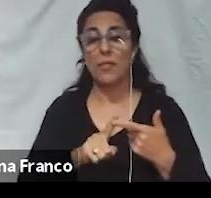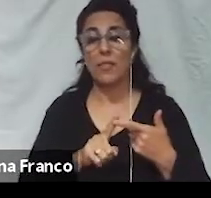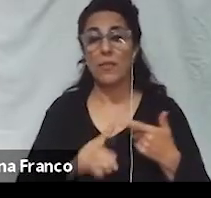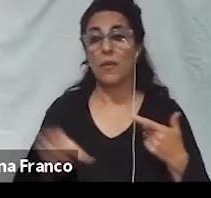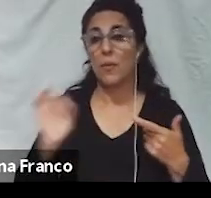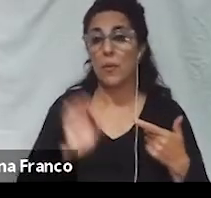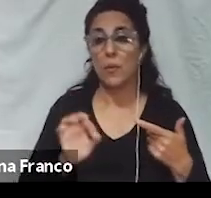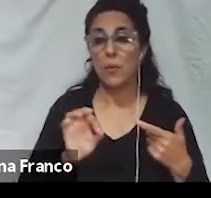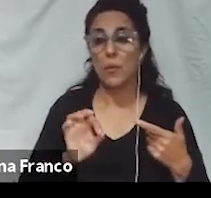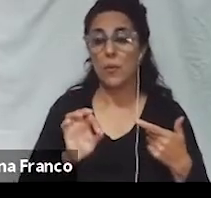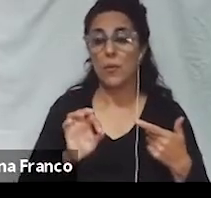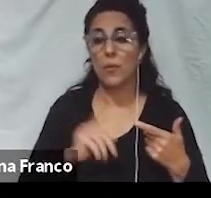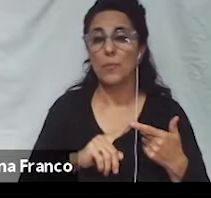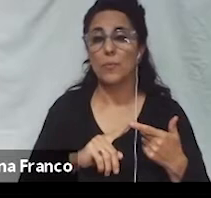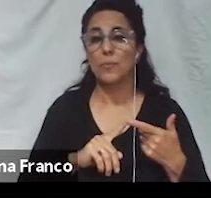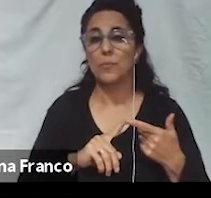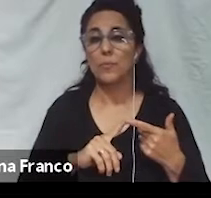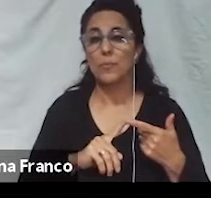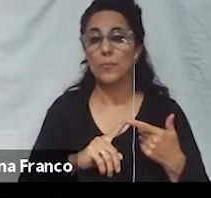de qué